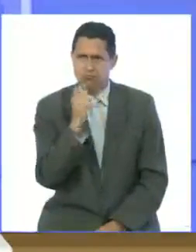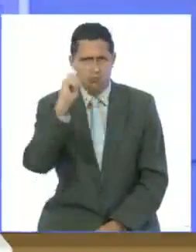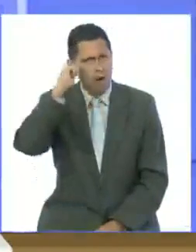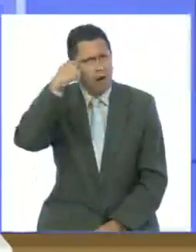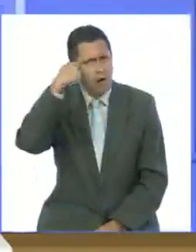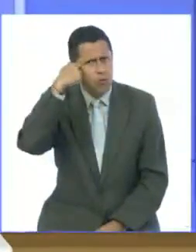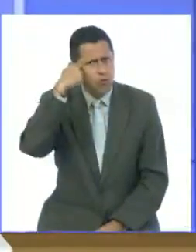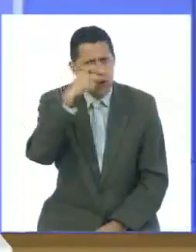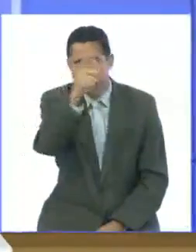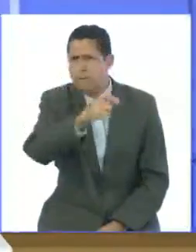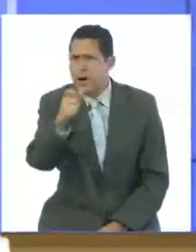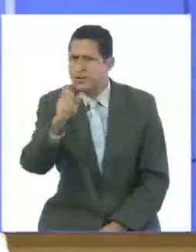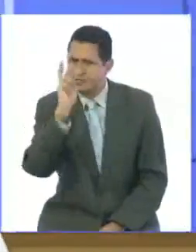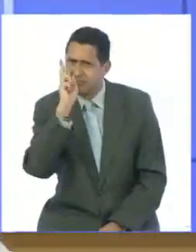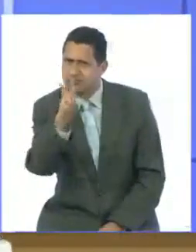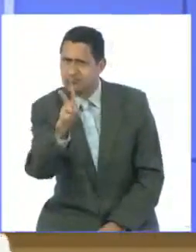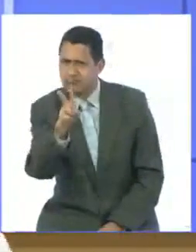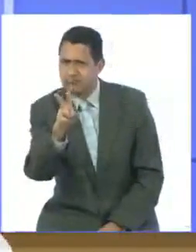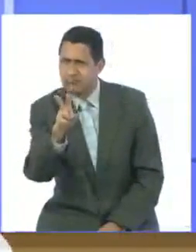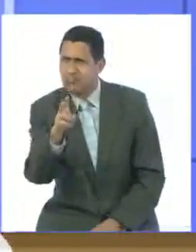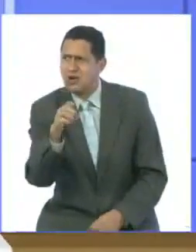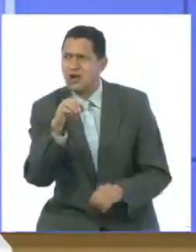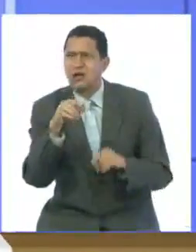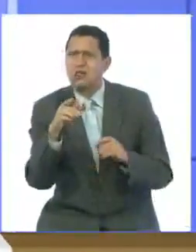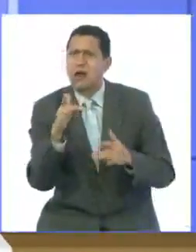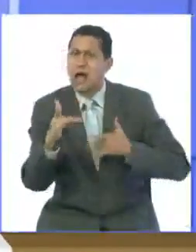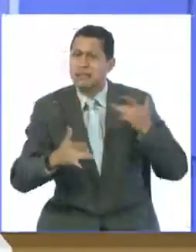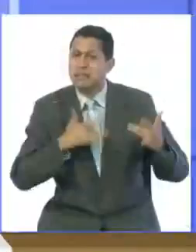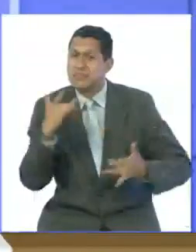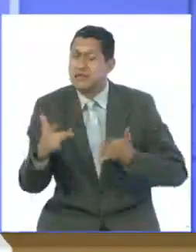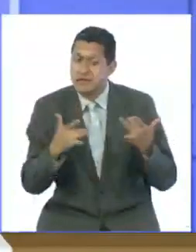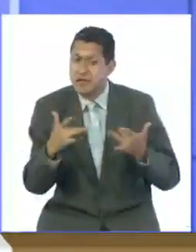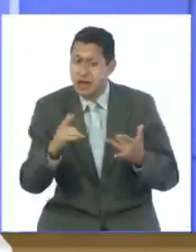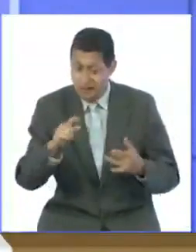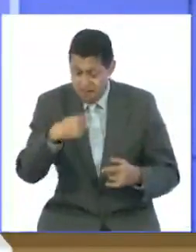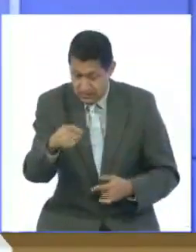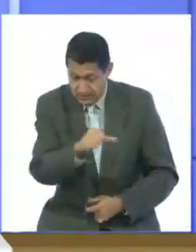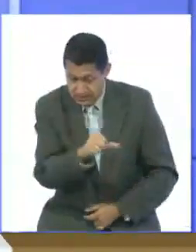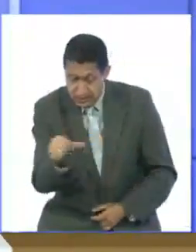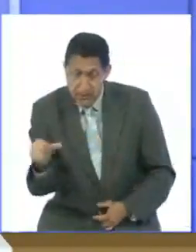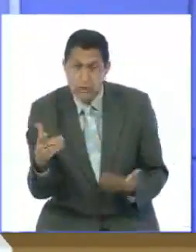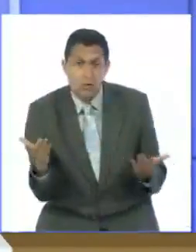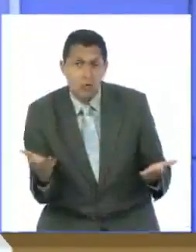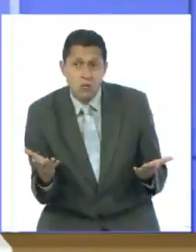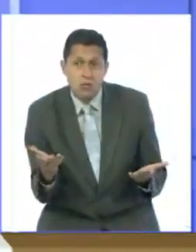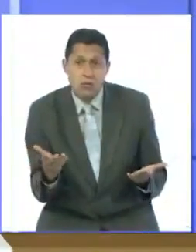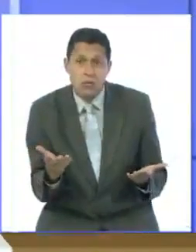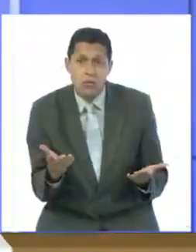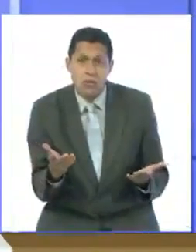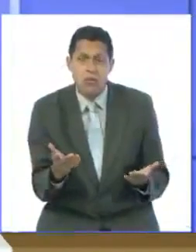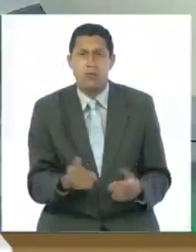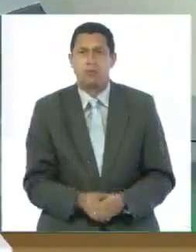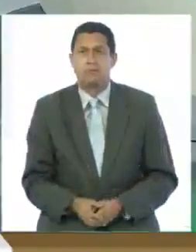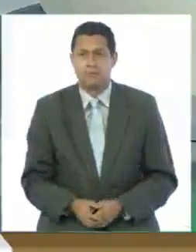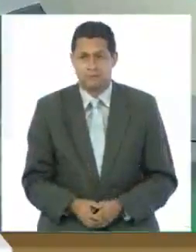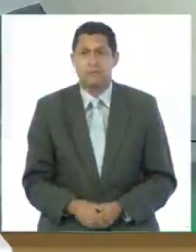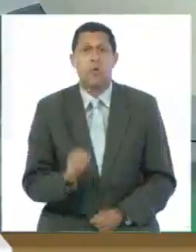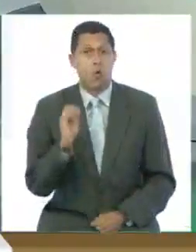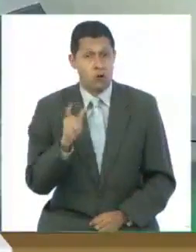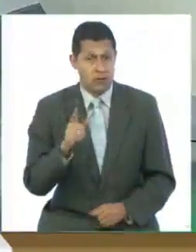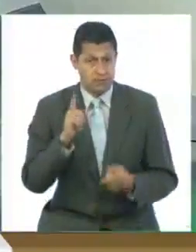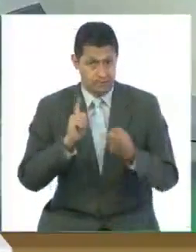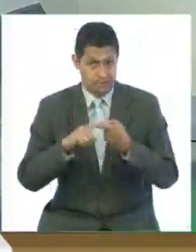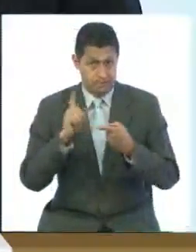recordarle a las personas que nos están viendo en este momento cuáles son las actividades pautadas para esta semana que se pueden ir a realizar bien